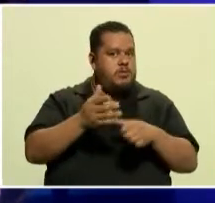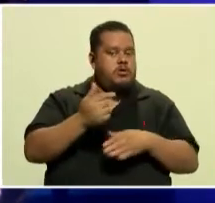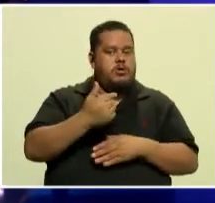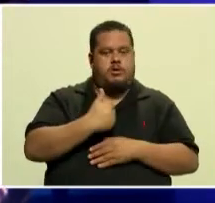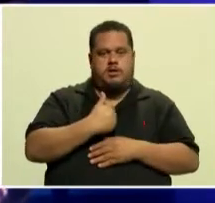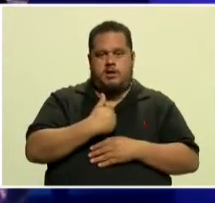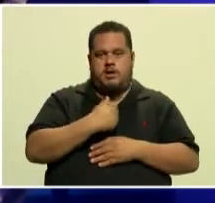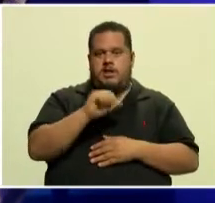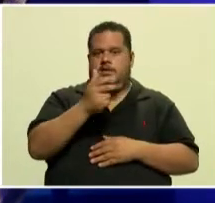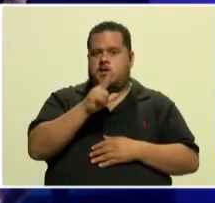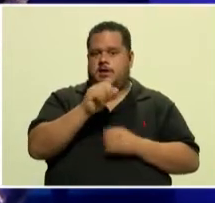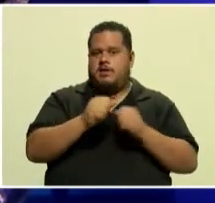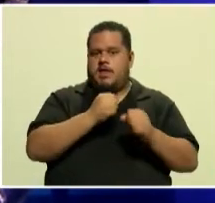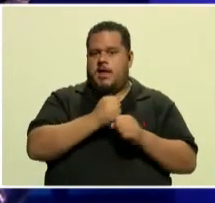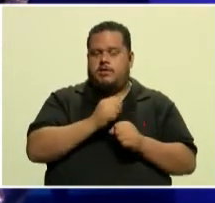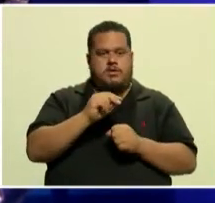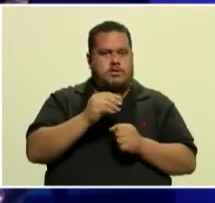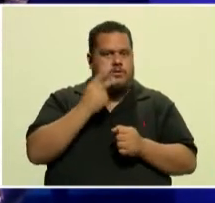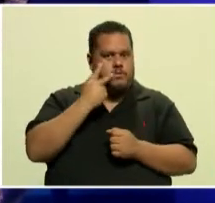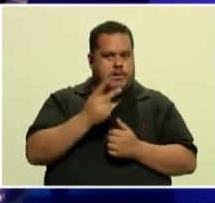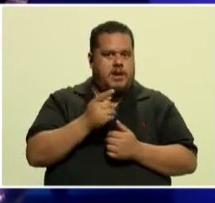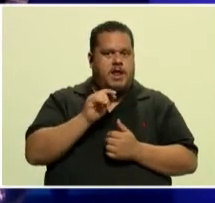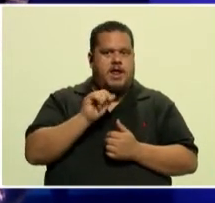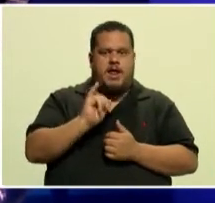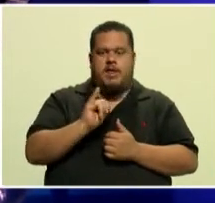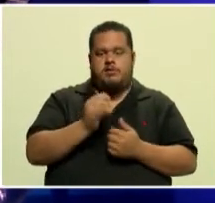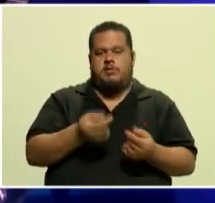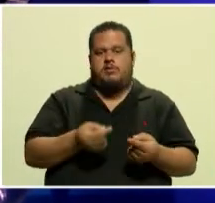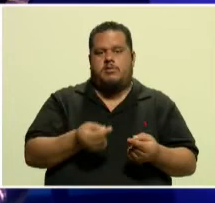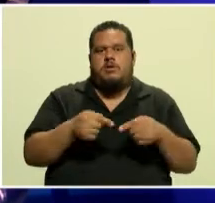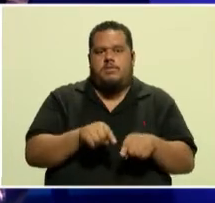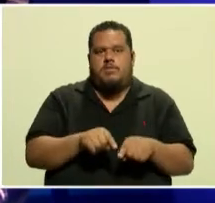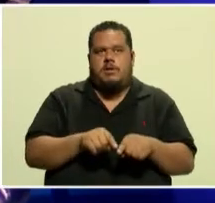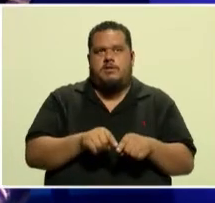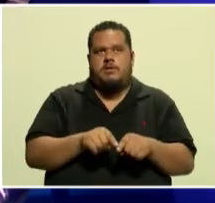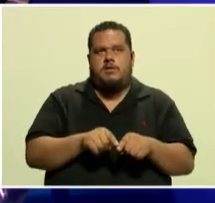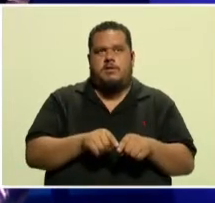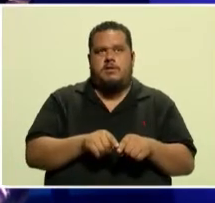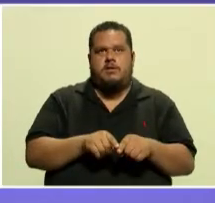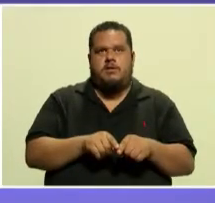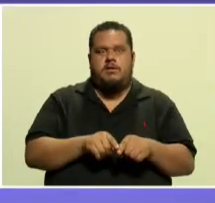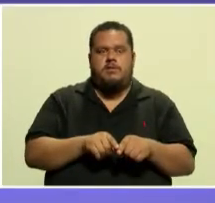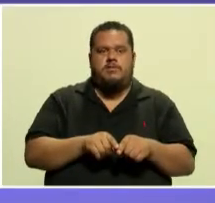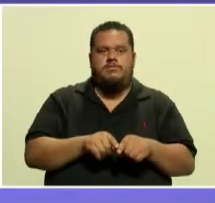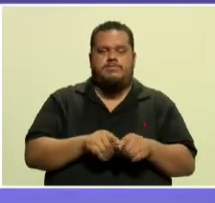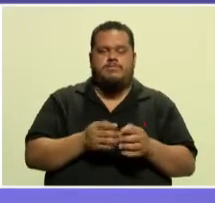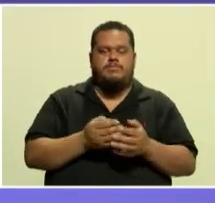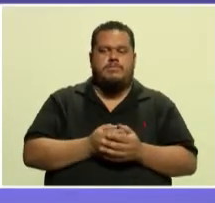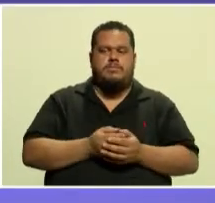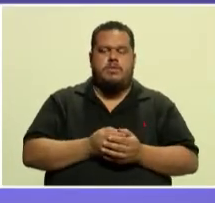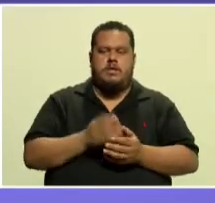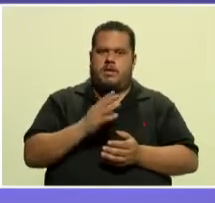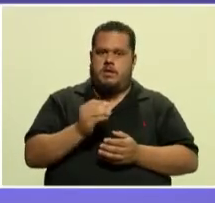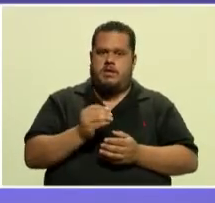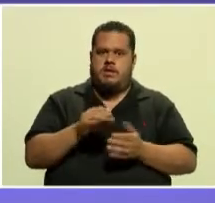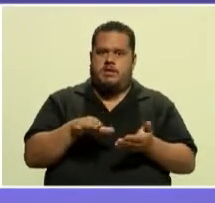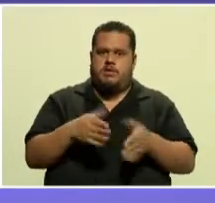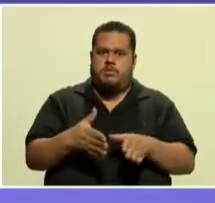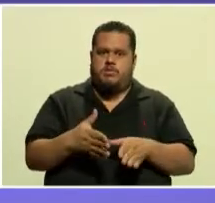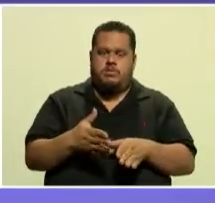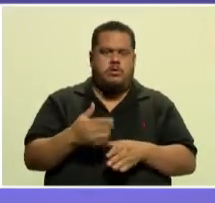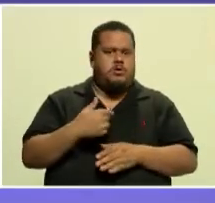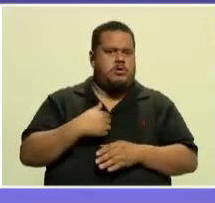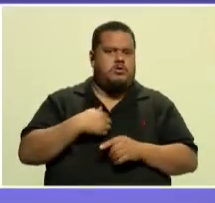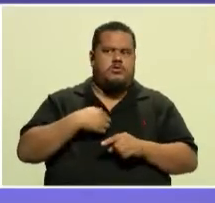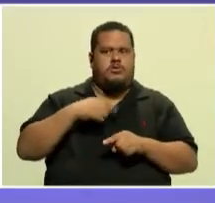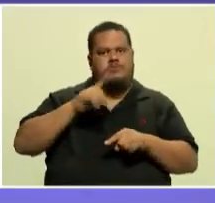no verla, porque eso es lo que sucede cuando uno vive a esta distancia. Y falleció, yo no pude